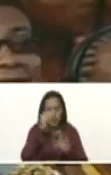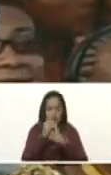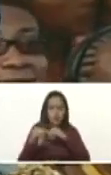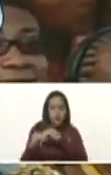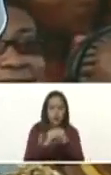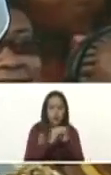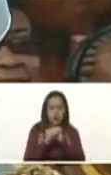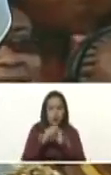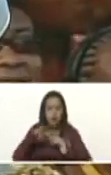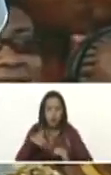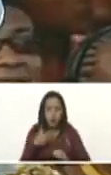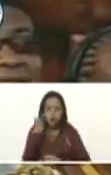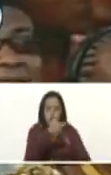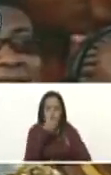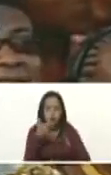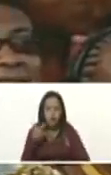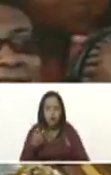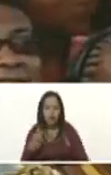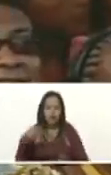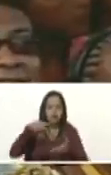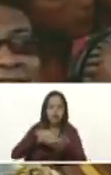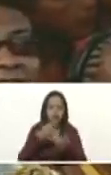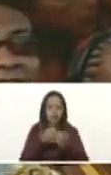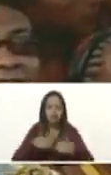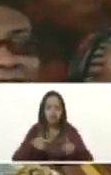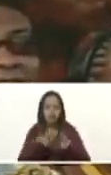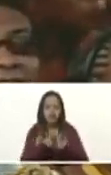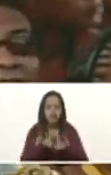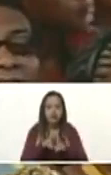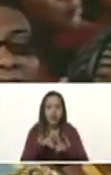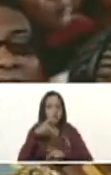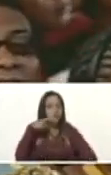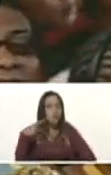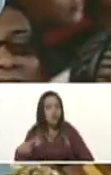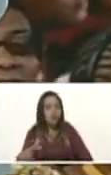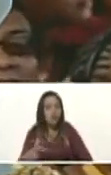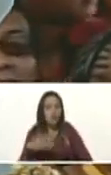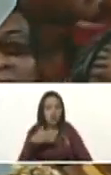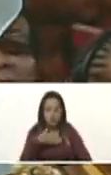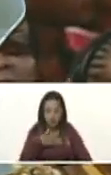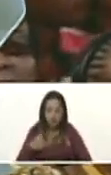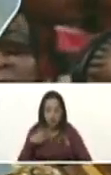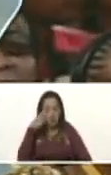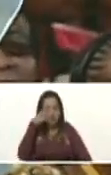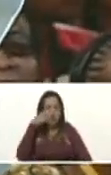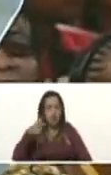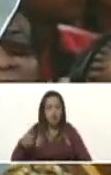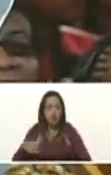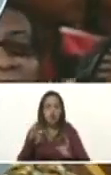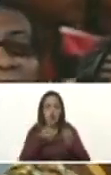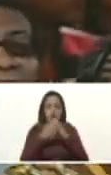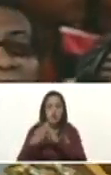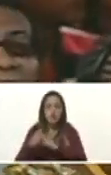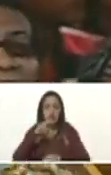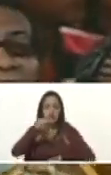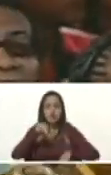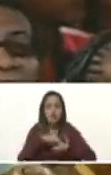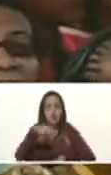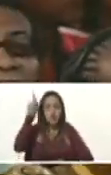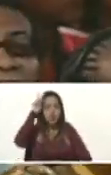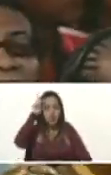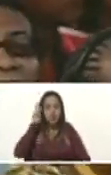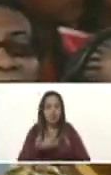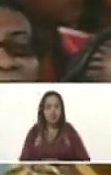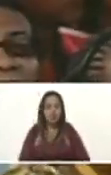afines, bregue por las reivindicaciones sociales y políticas que demanden los pueblos, comunidades y nacionalidades indígenas.